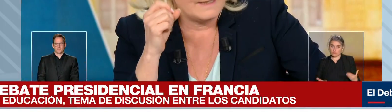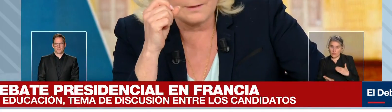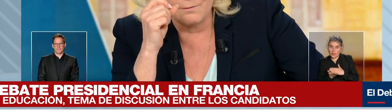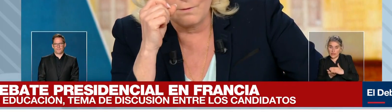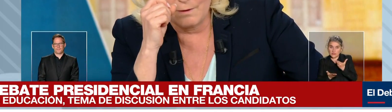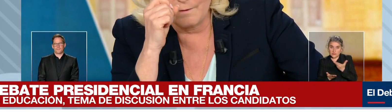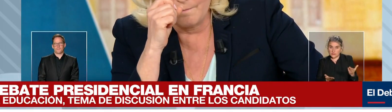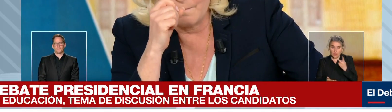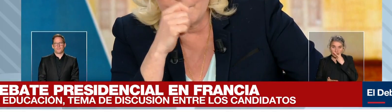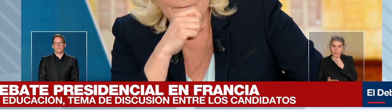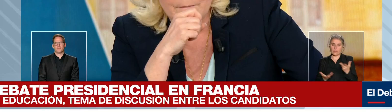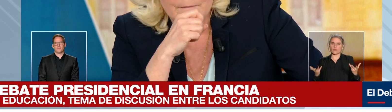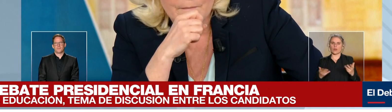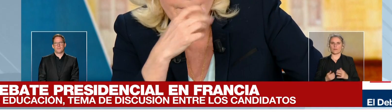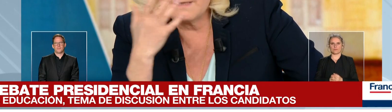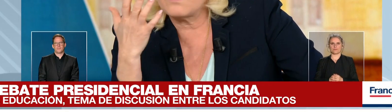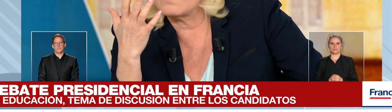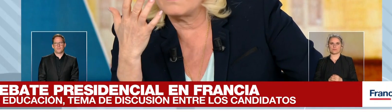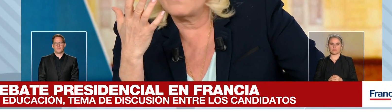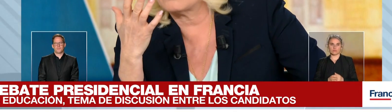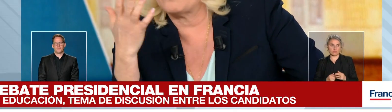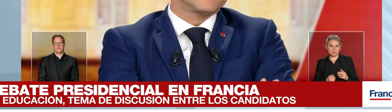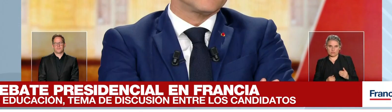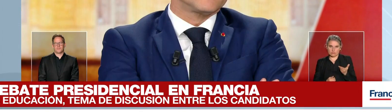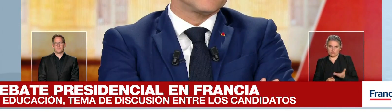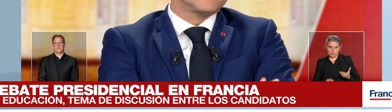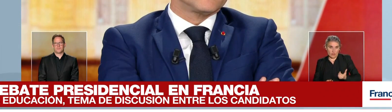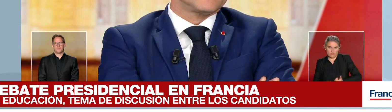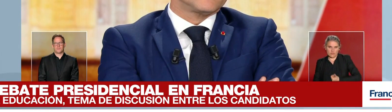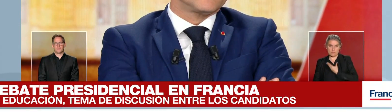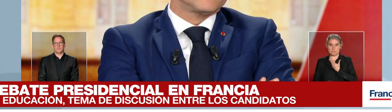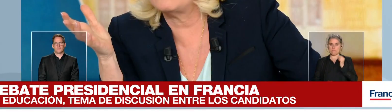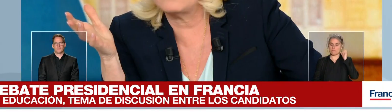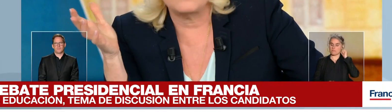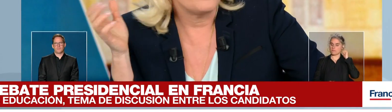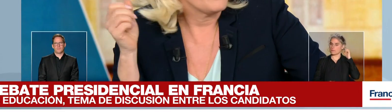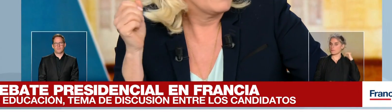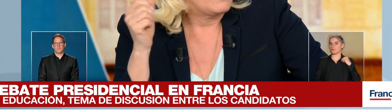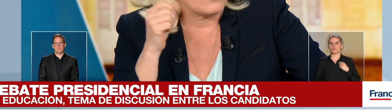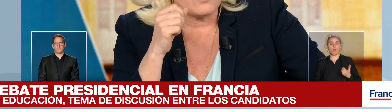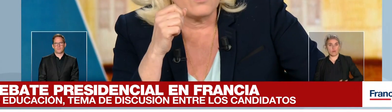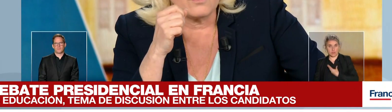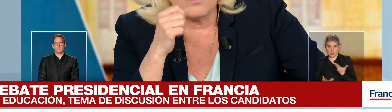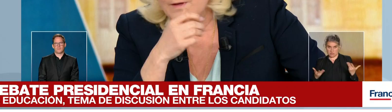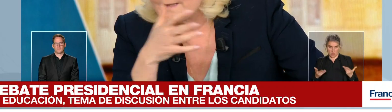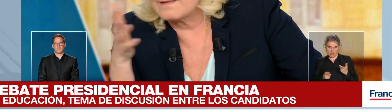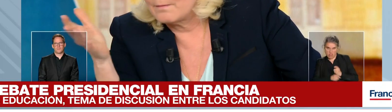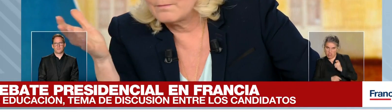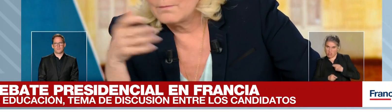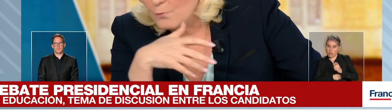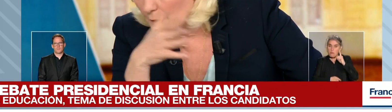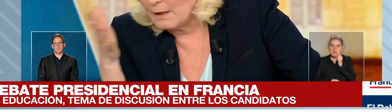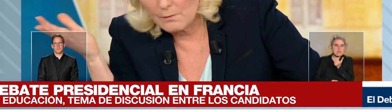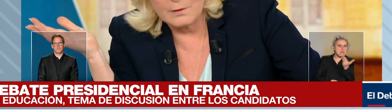Hoy en día hay clases completas que se ven perseguidas, incluso a veces con sus profesores, por